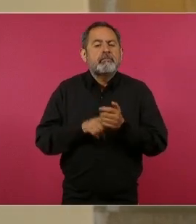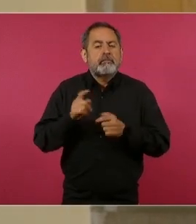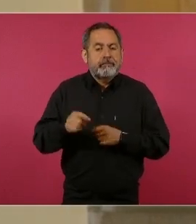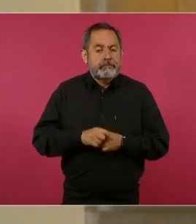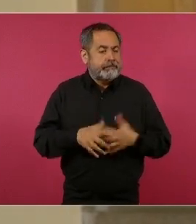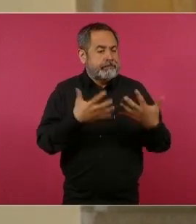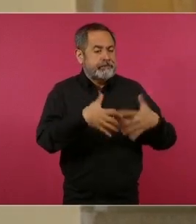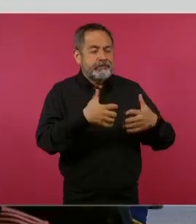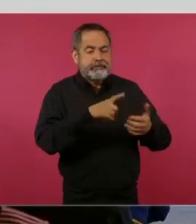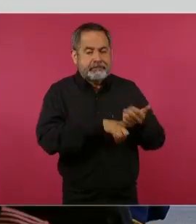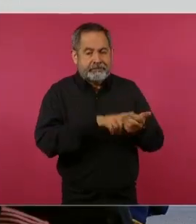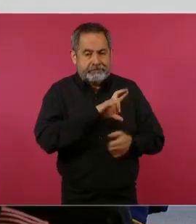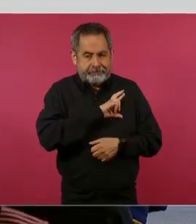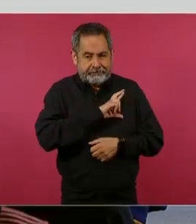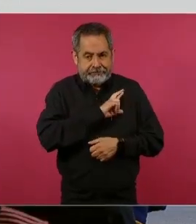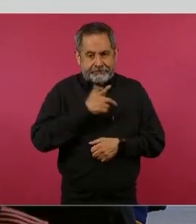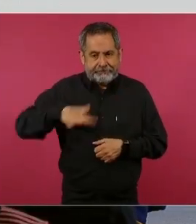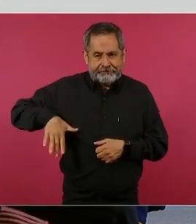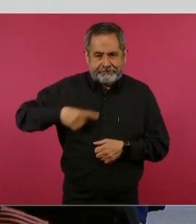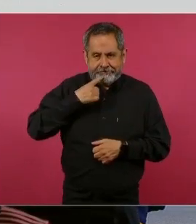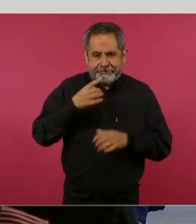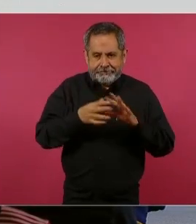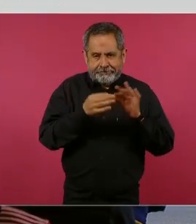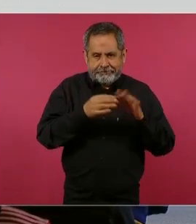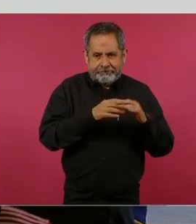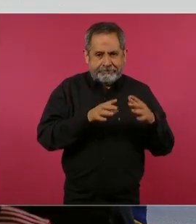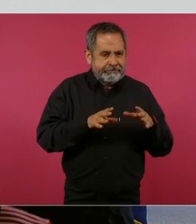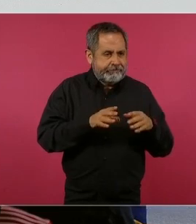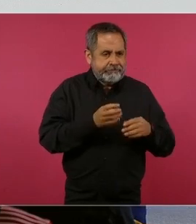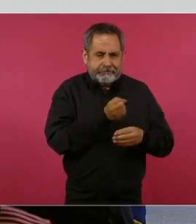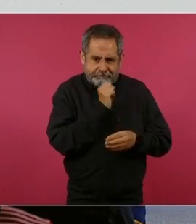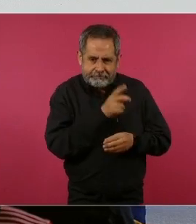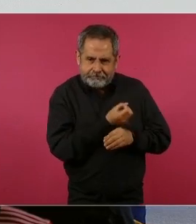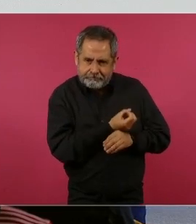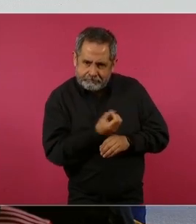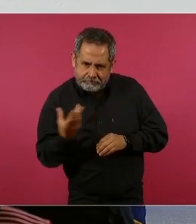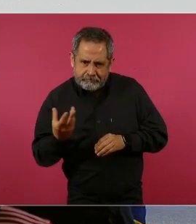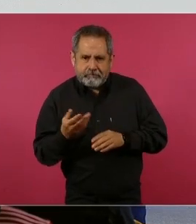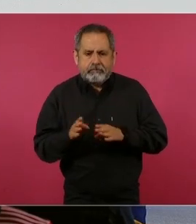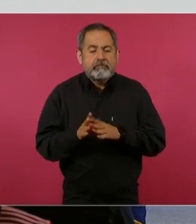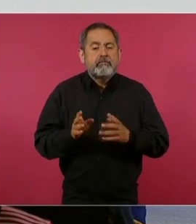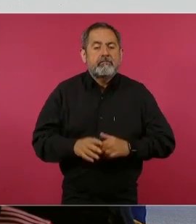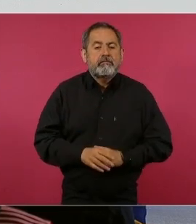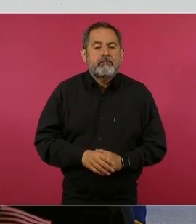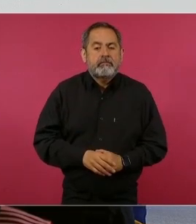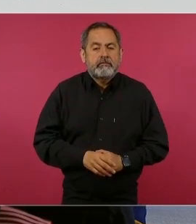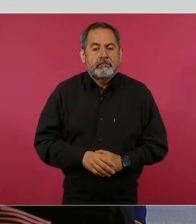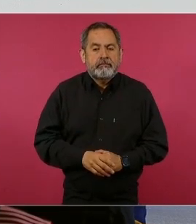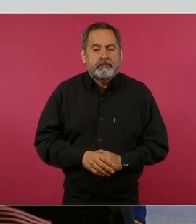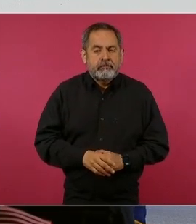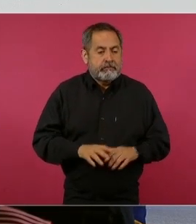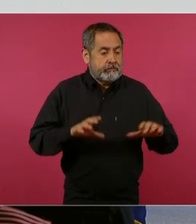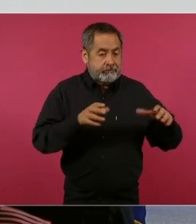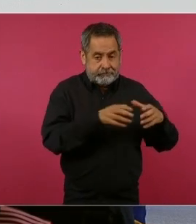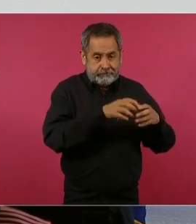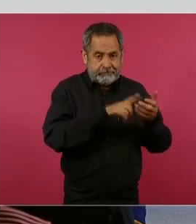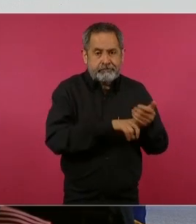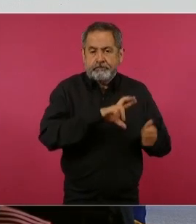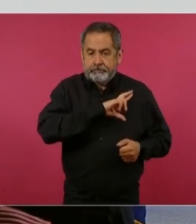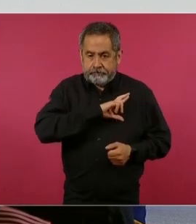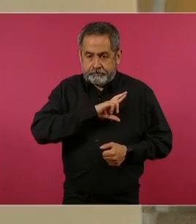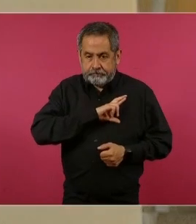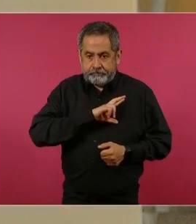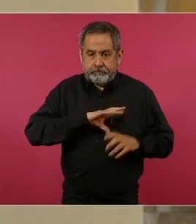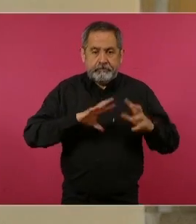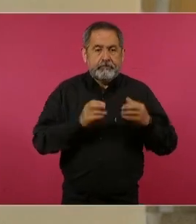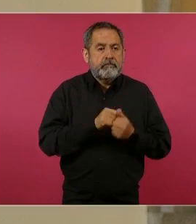estas empresas privadas que mencionábamos en la tabla de capacidades. La participación promedio de estas centrales privadas